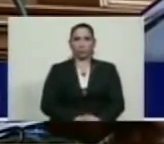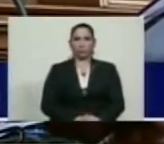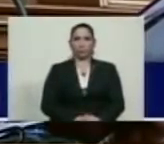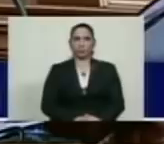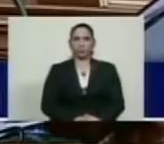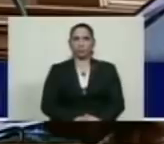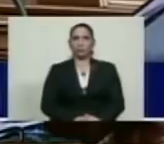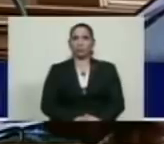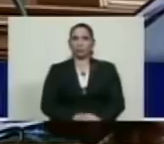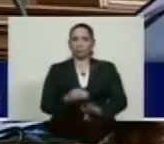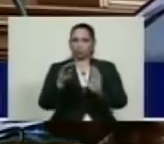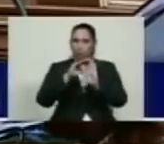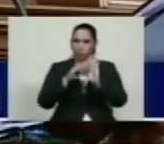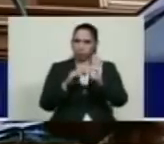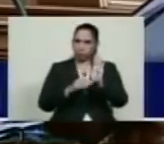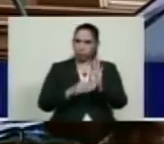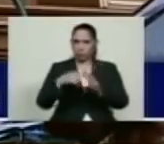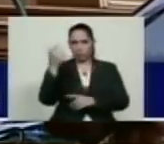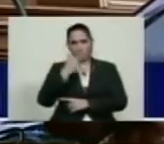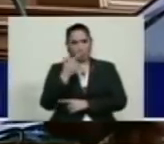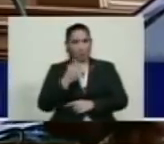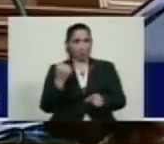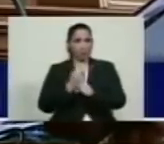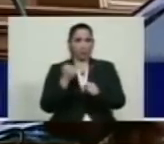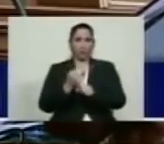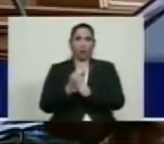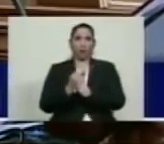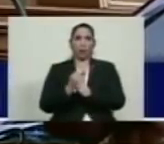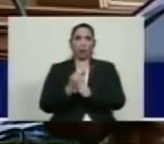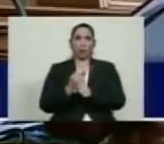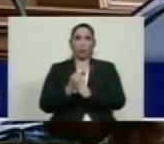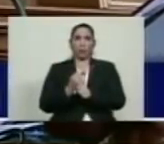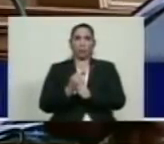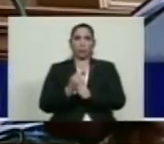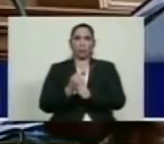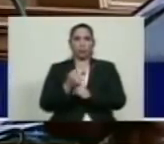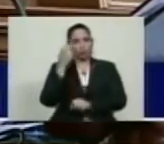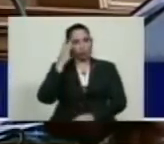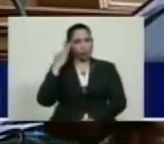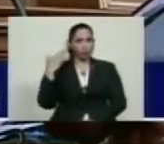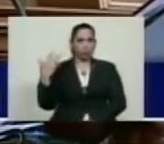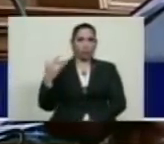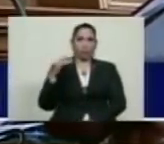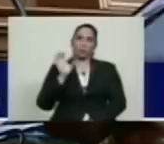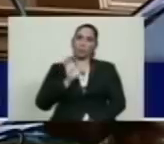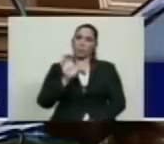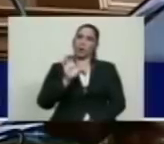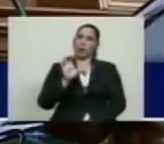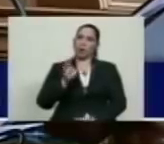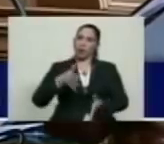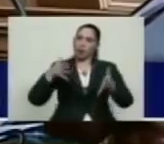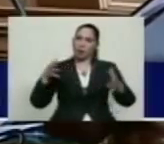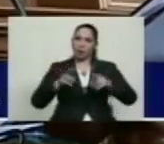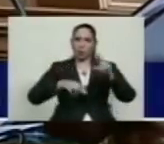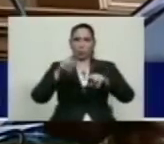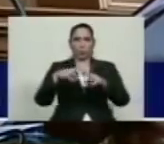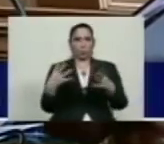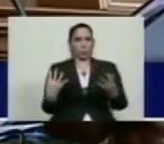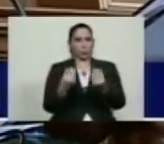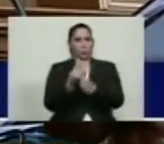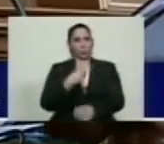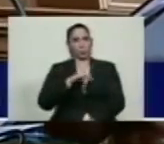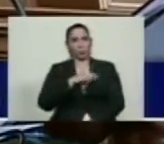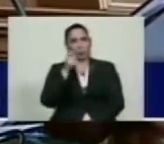de disciplina, integridad, trabajo y dedicación de Juan Noya, el sueño de patria grande que estamos construyendo junto a nuestro